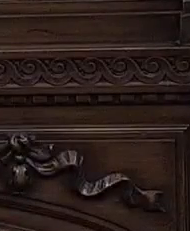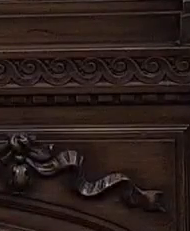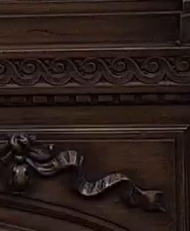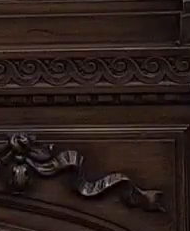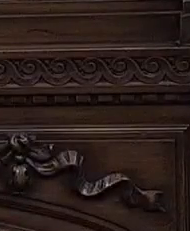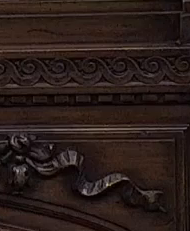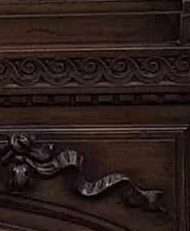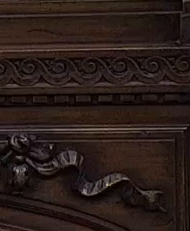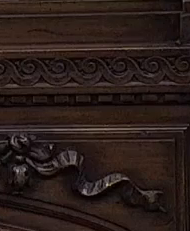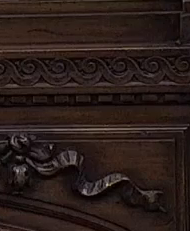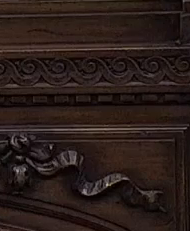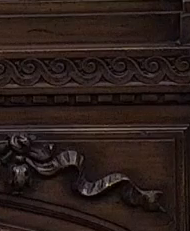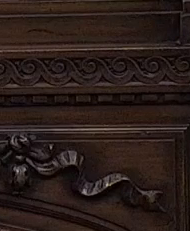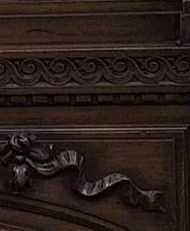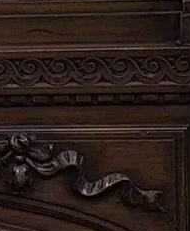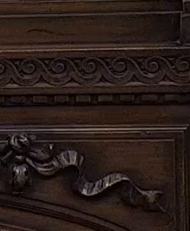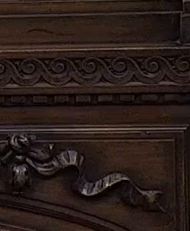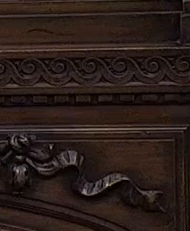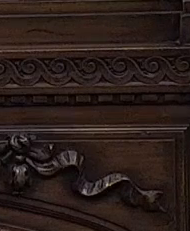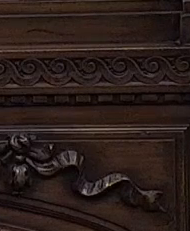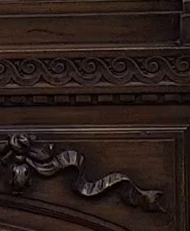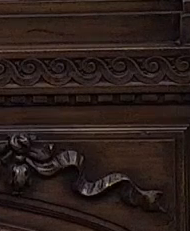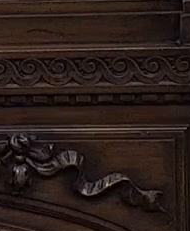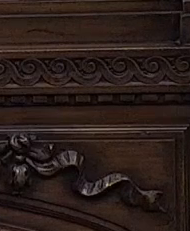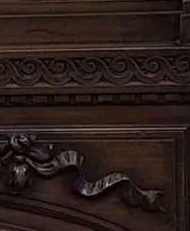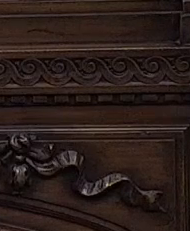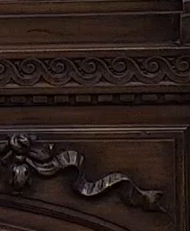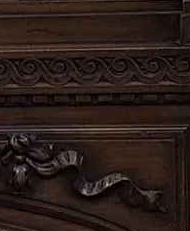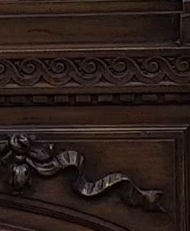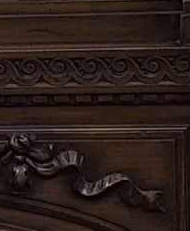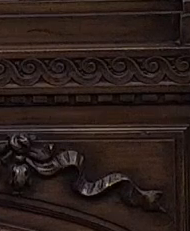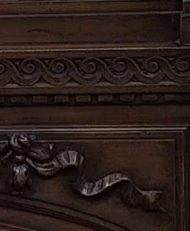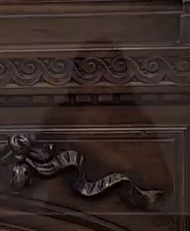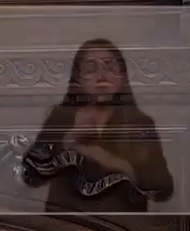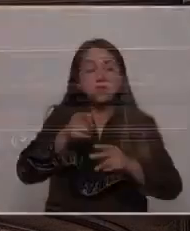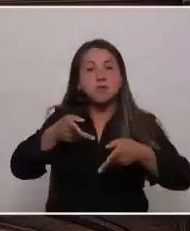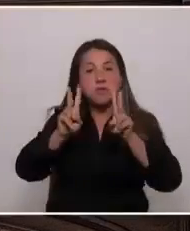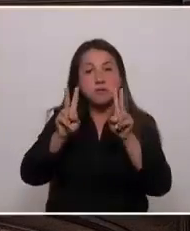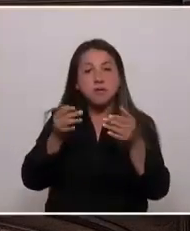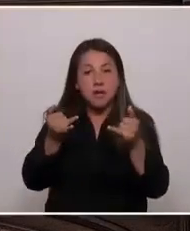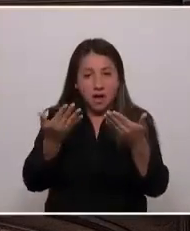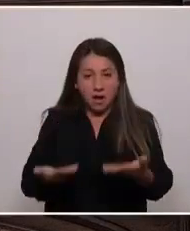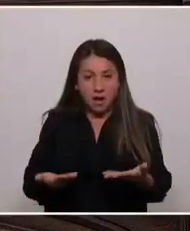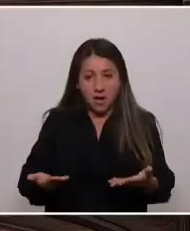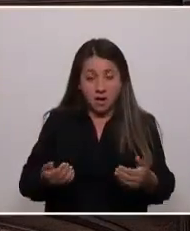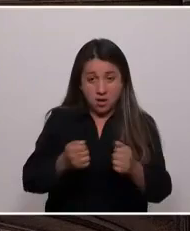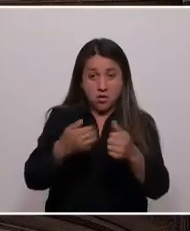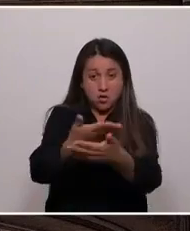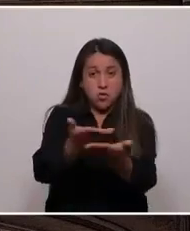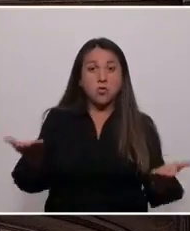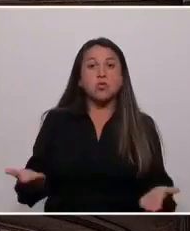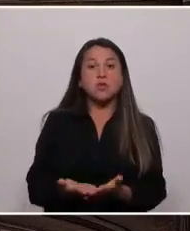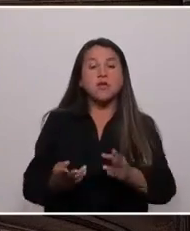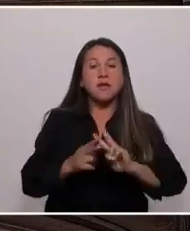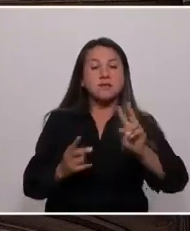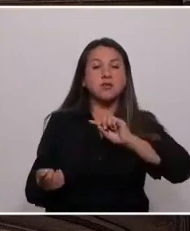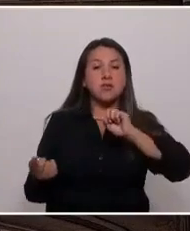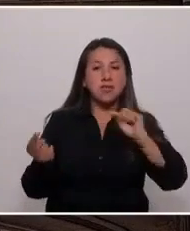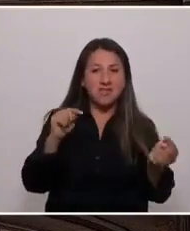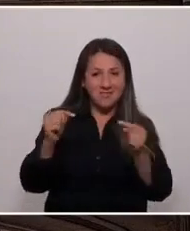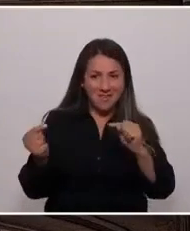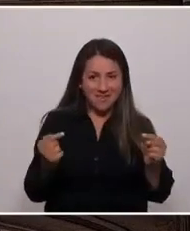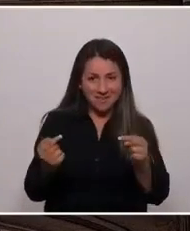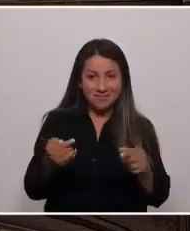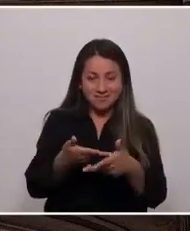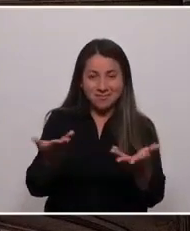criado en la región de o'higgins esa es la tierra que represento que me permite estar aquí hoy día frente a ustedes abriendo el debate constitucional es